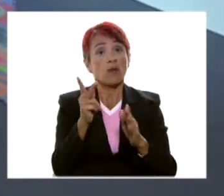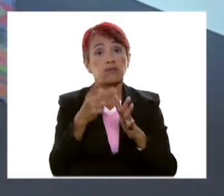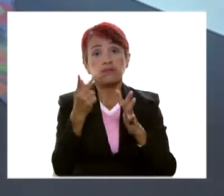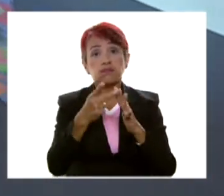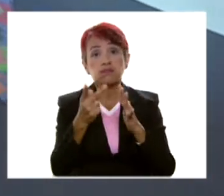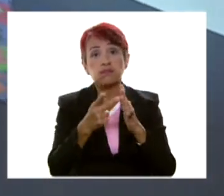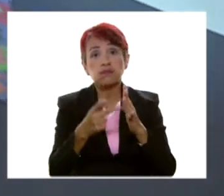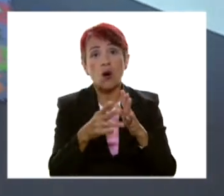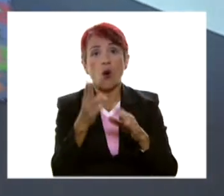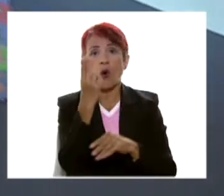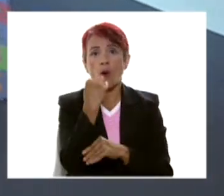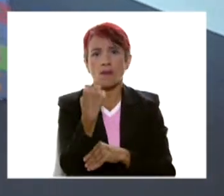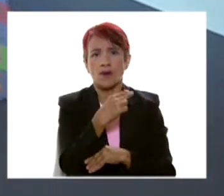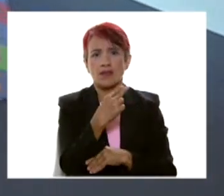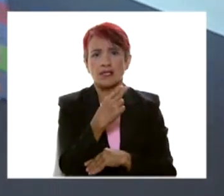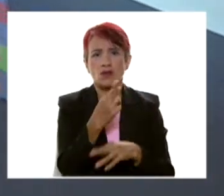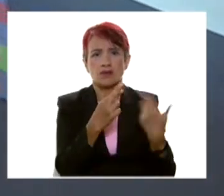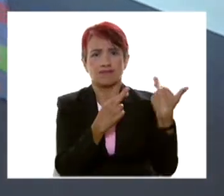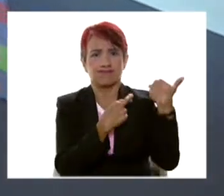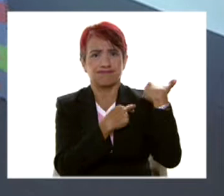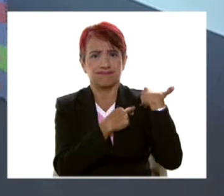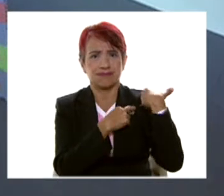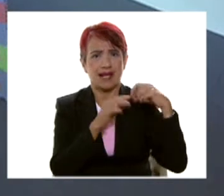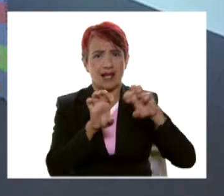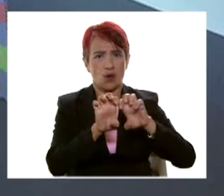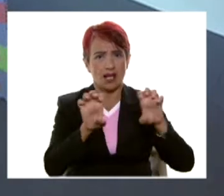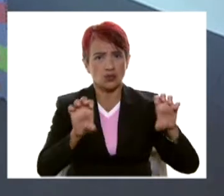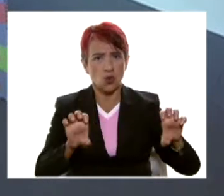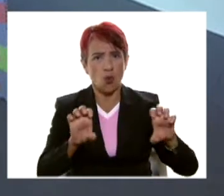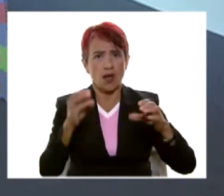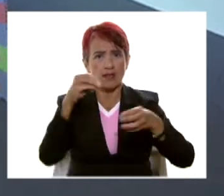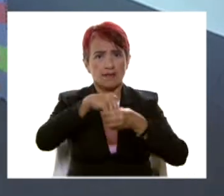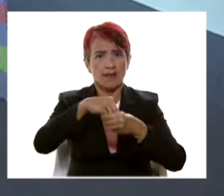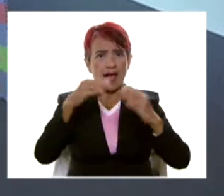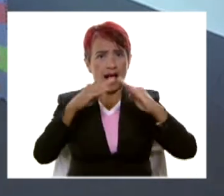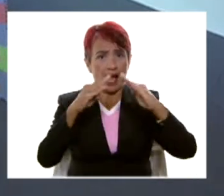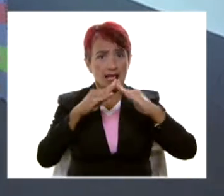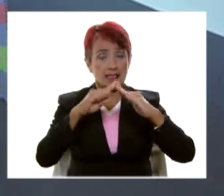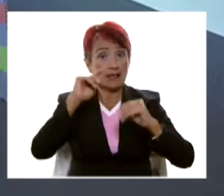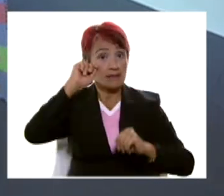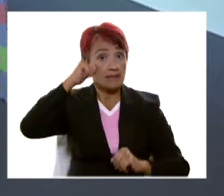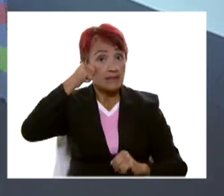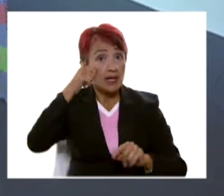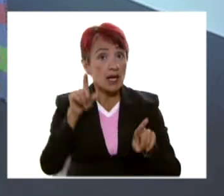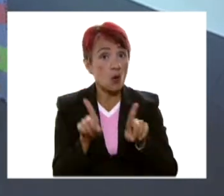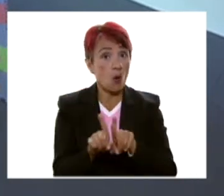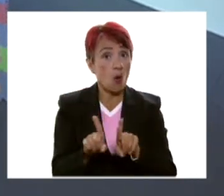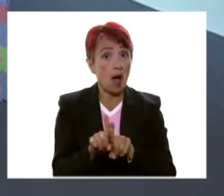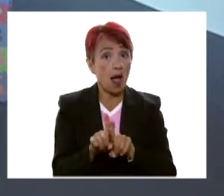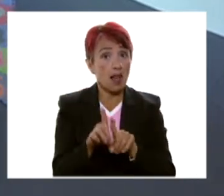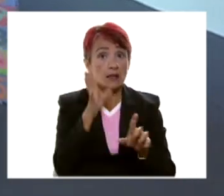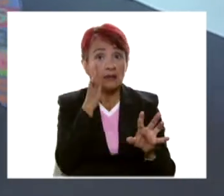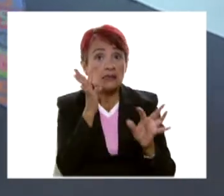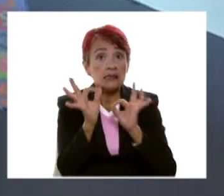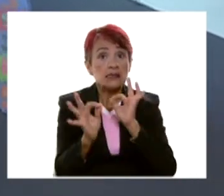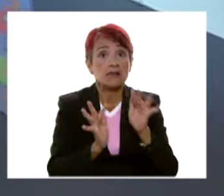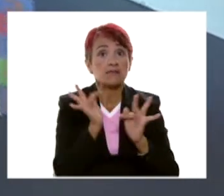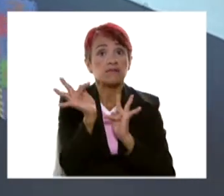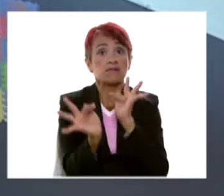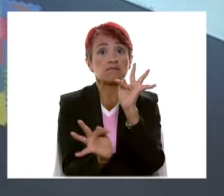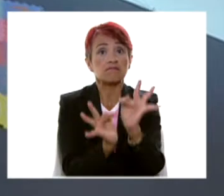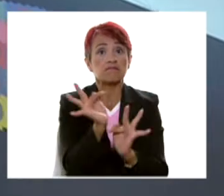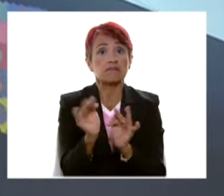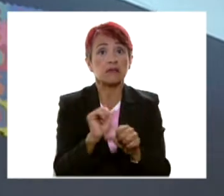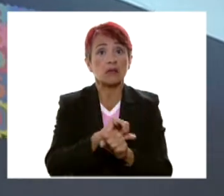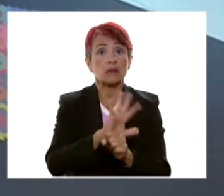programa comprometidos con la educación en casa. Recordamos también que debemos evitar la